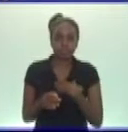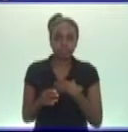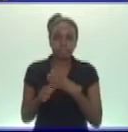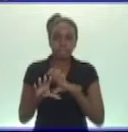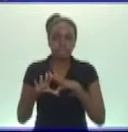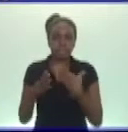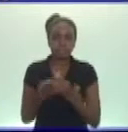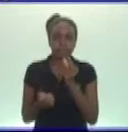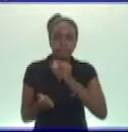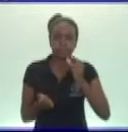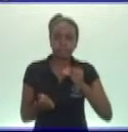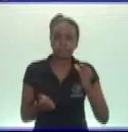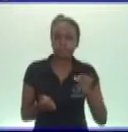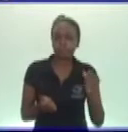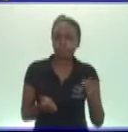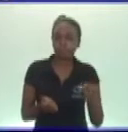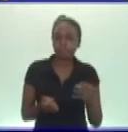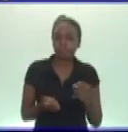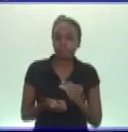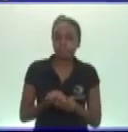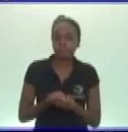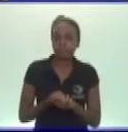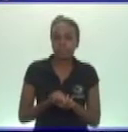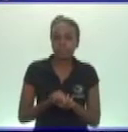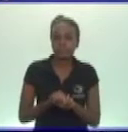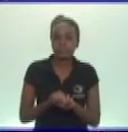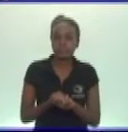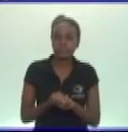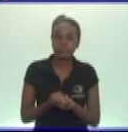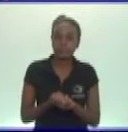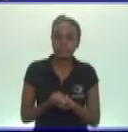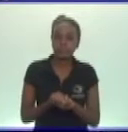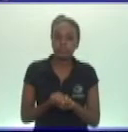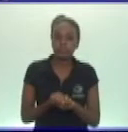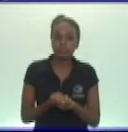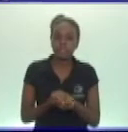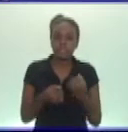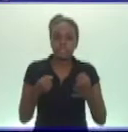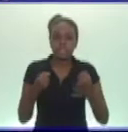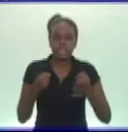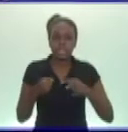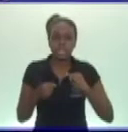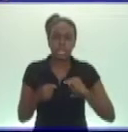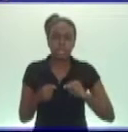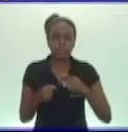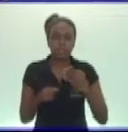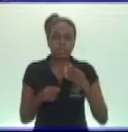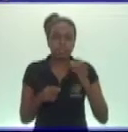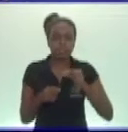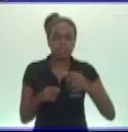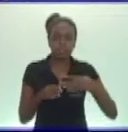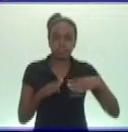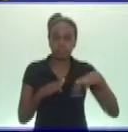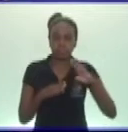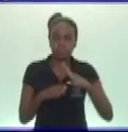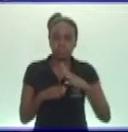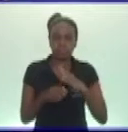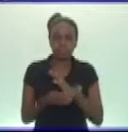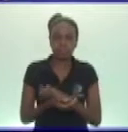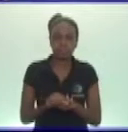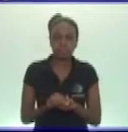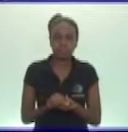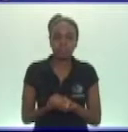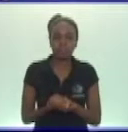el confinamiento al cual es decir, queda en este caso Gregorio Samsa. Ahora, dentro de las